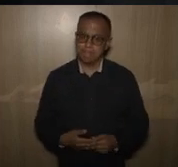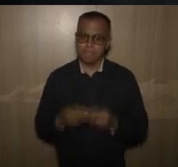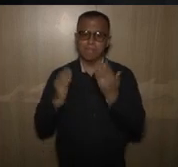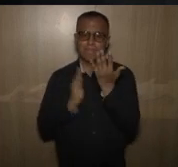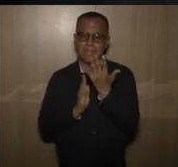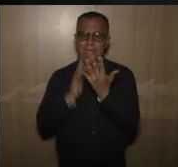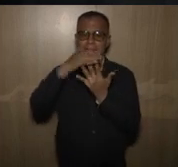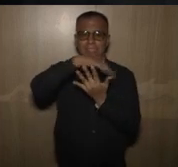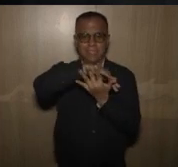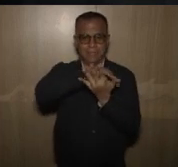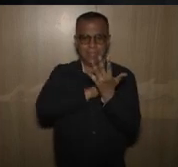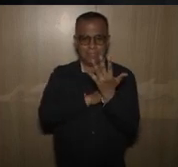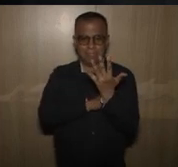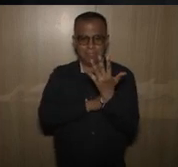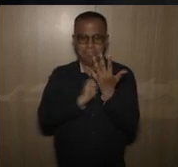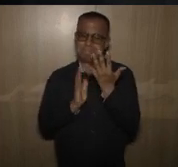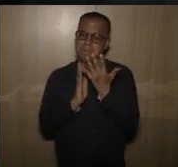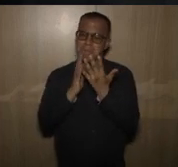trazabilidad,